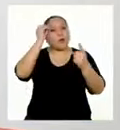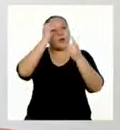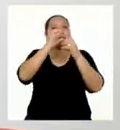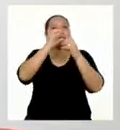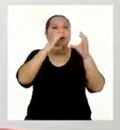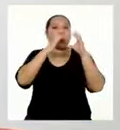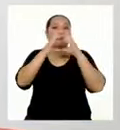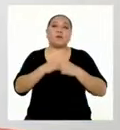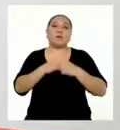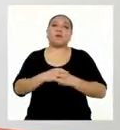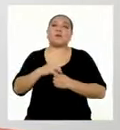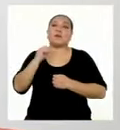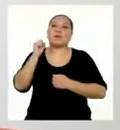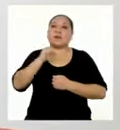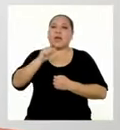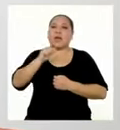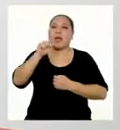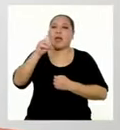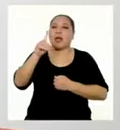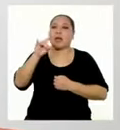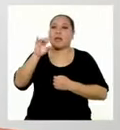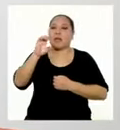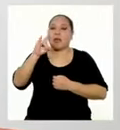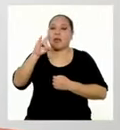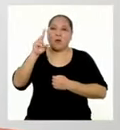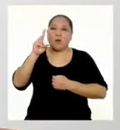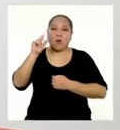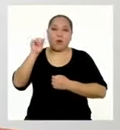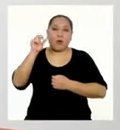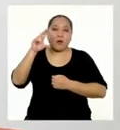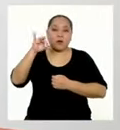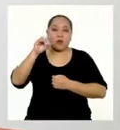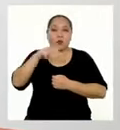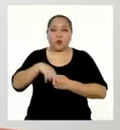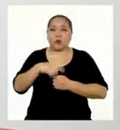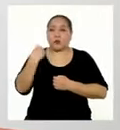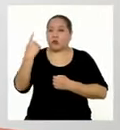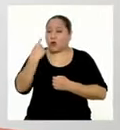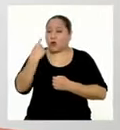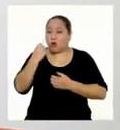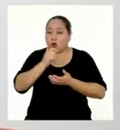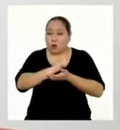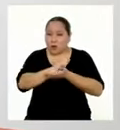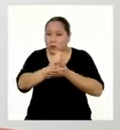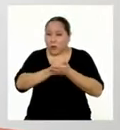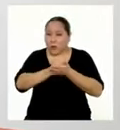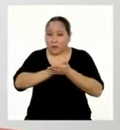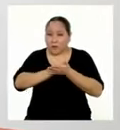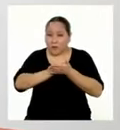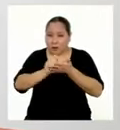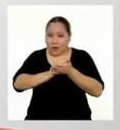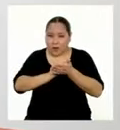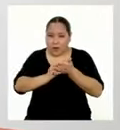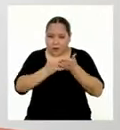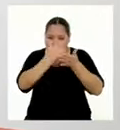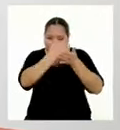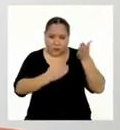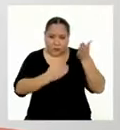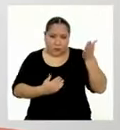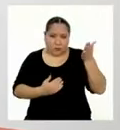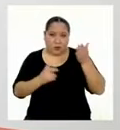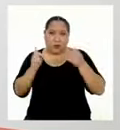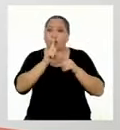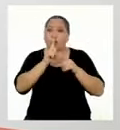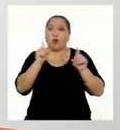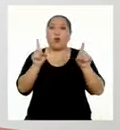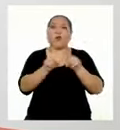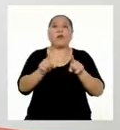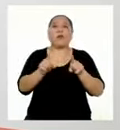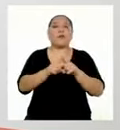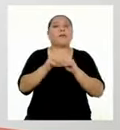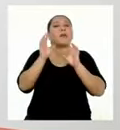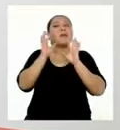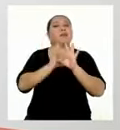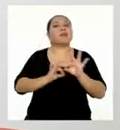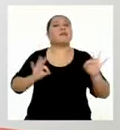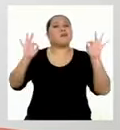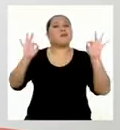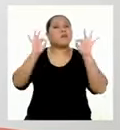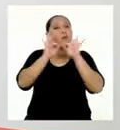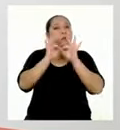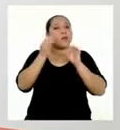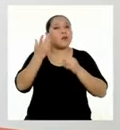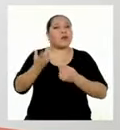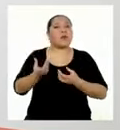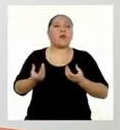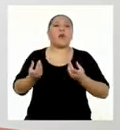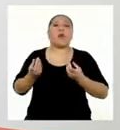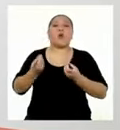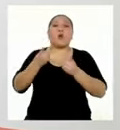hecho, la adecuación no solo aplica para la producción de textos escritos, sino que también es